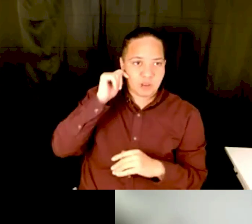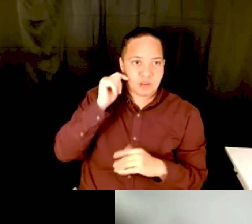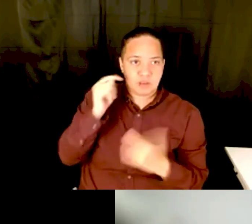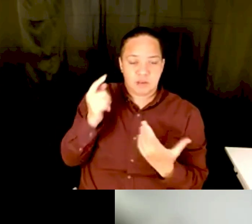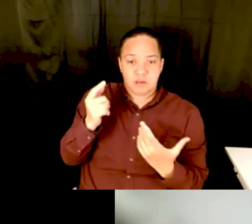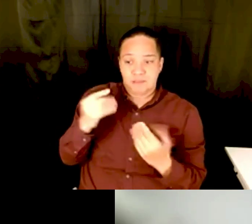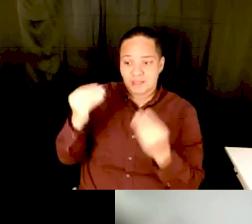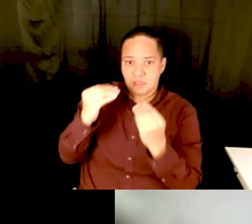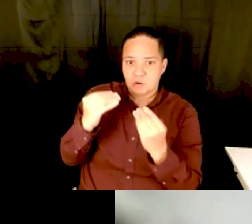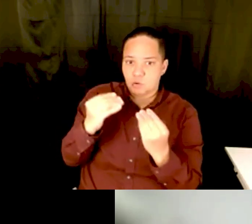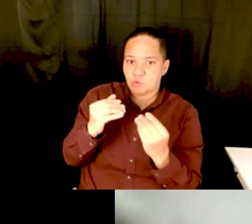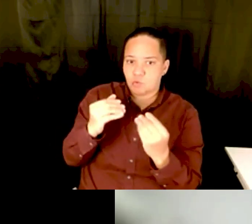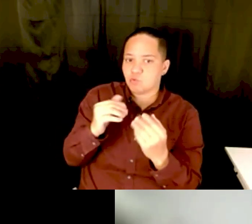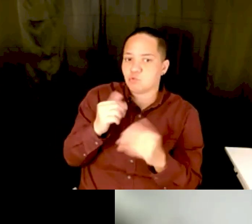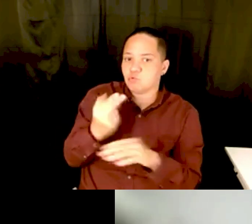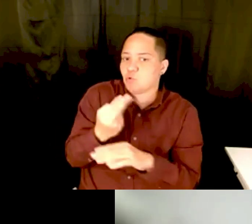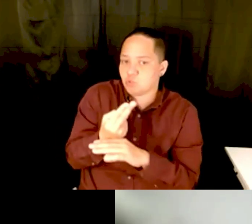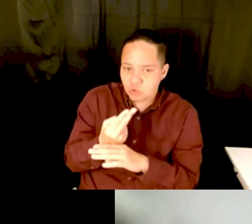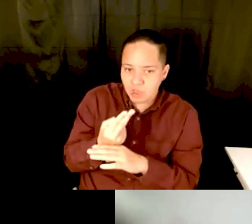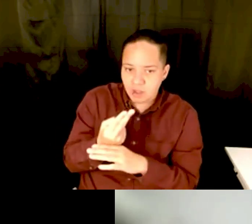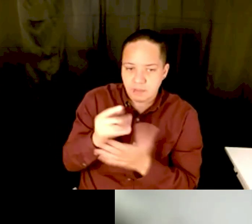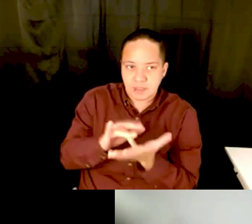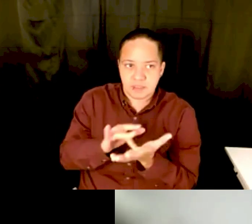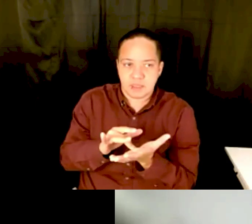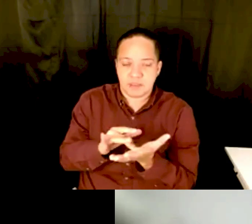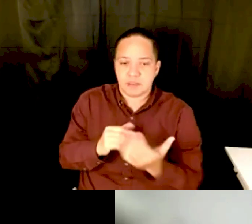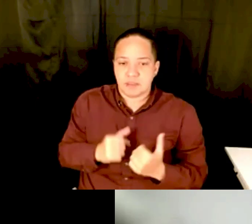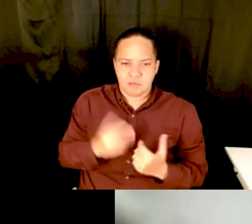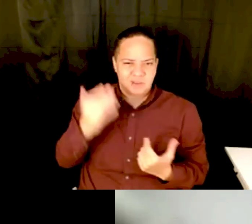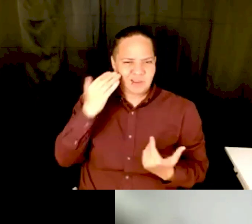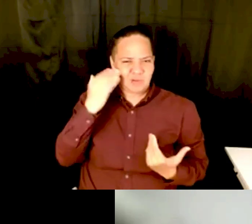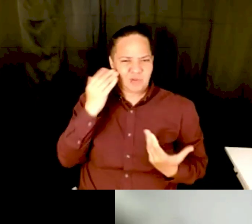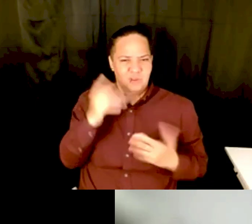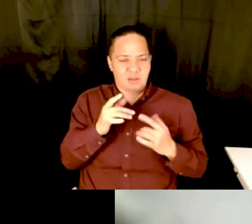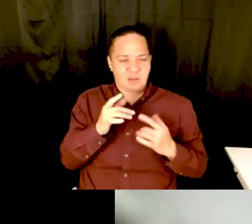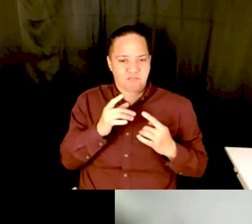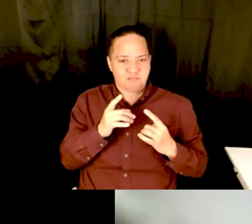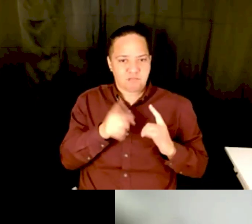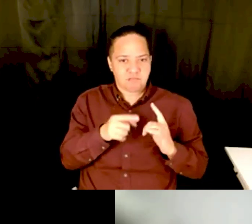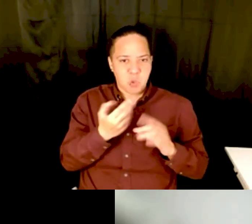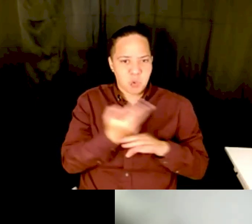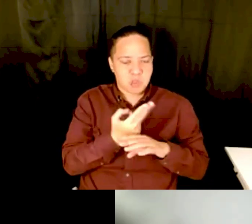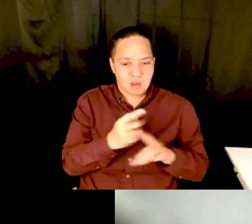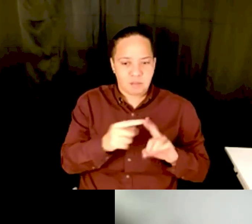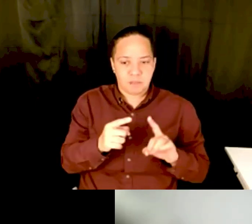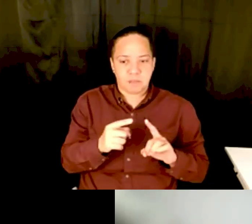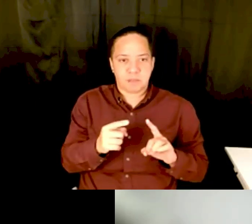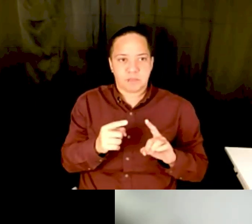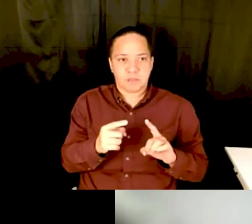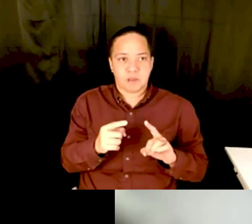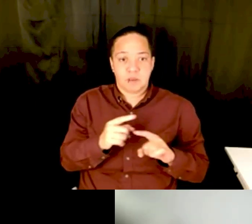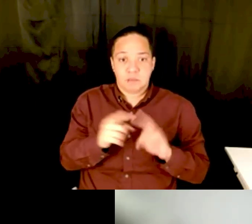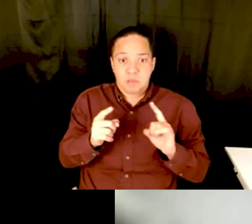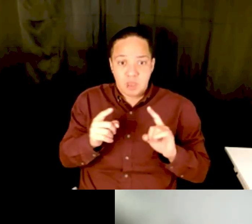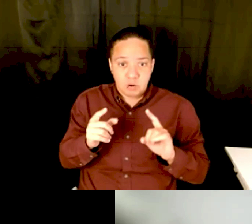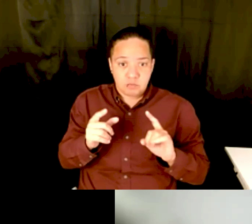usar medicina. Porque ya yo sabía usarla, yo era psiquiatra. Cuando entré a estudiar psiquiatría de niños, me enseñaron cómo usar menos y cómo